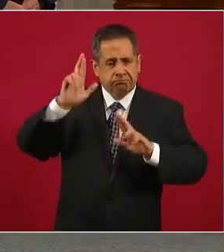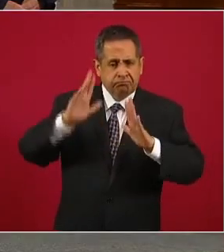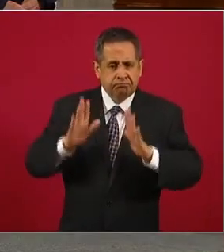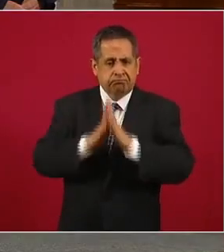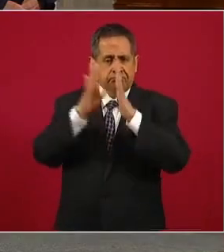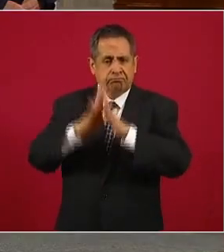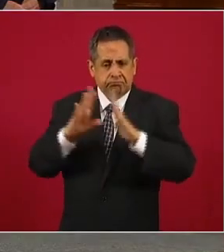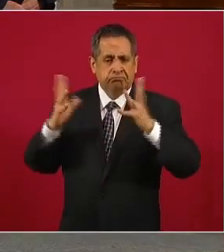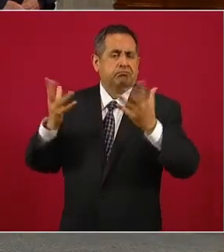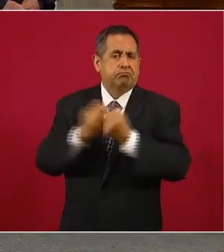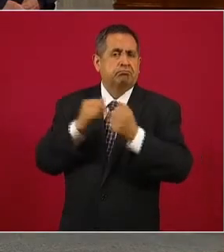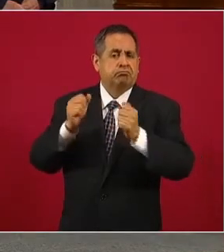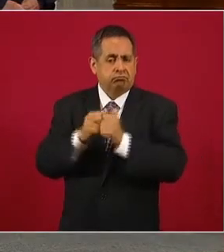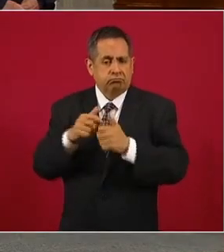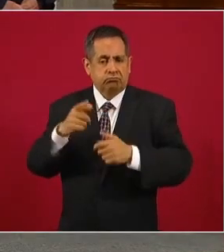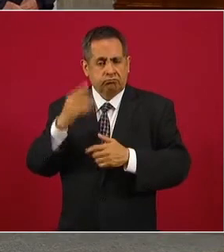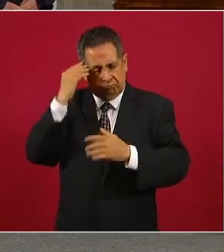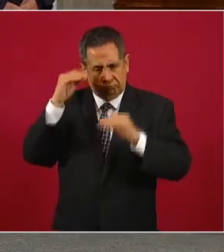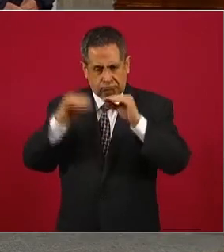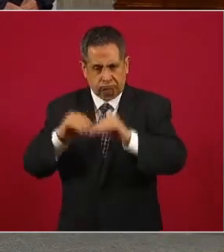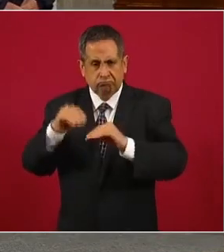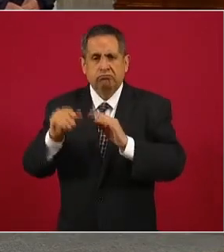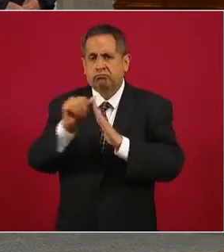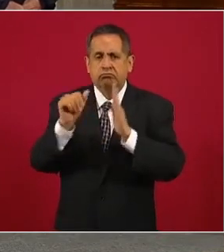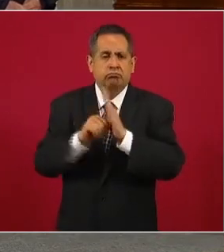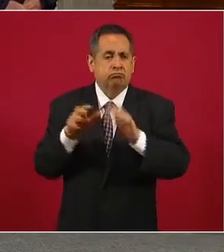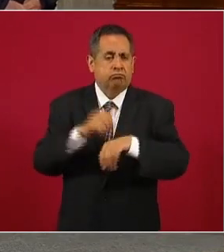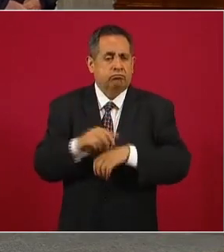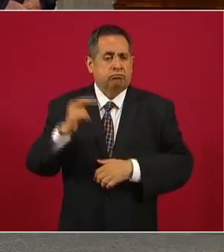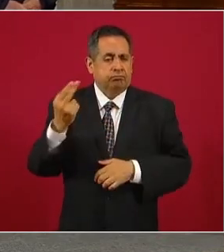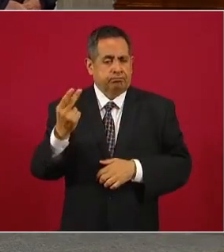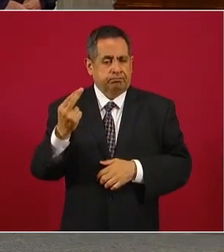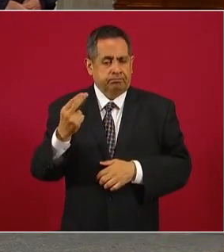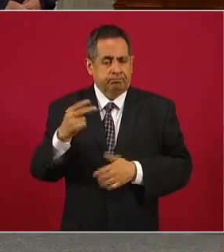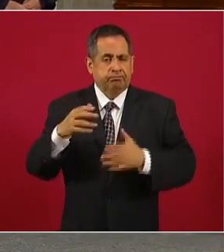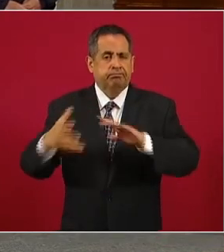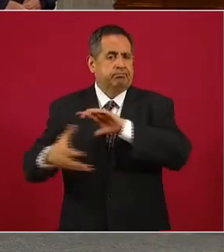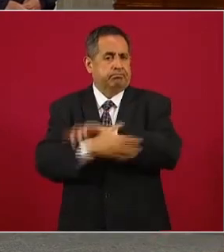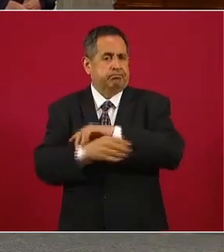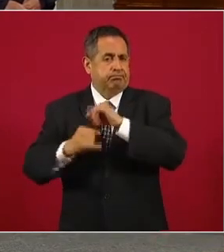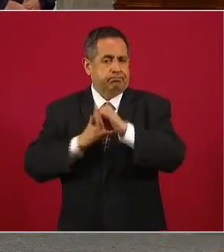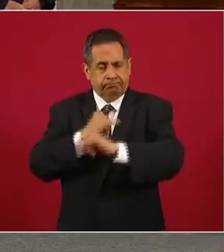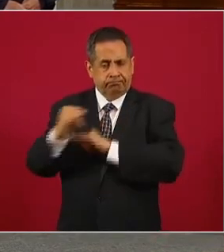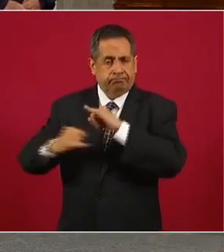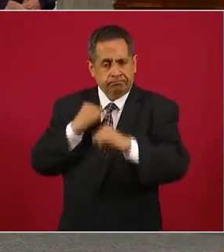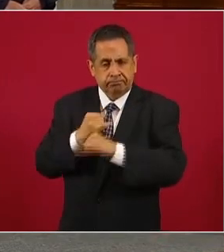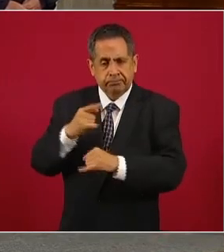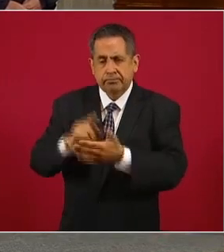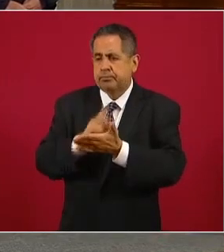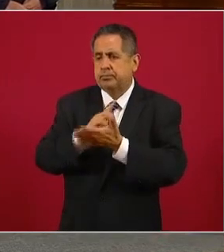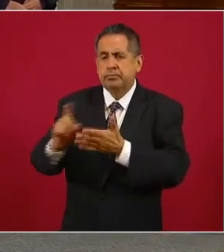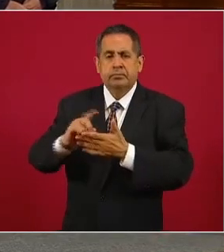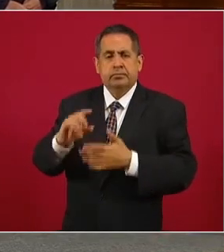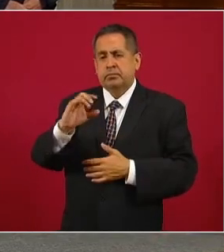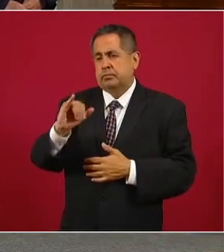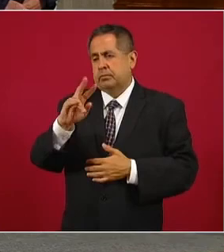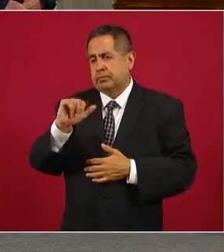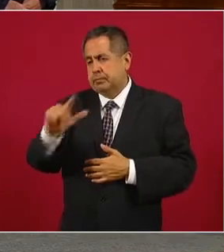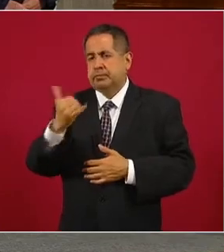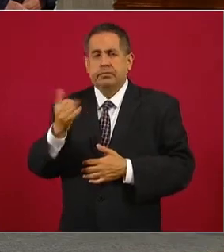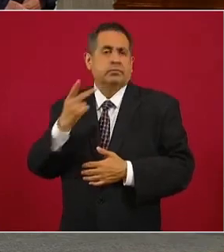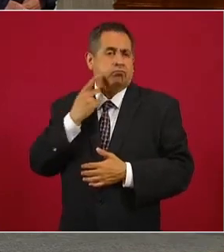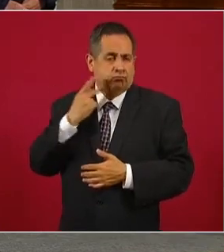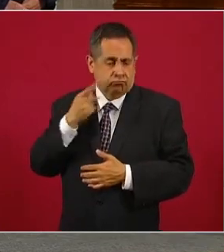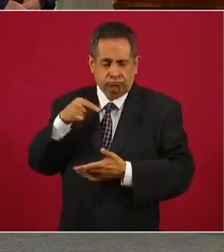asuntos públicos estipulado en el artículo 25 del Pacto Internacional de los Derechos Civiles y